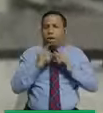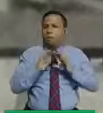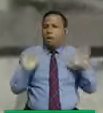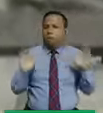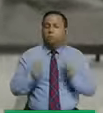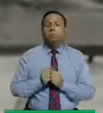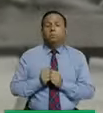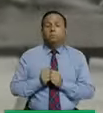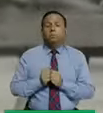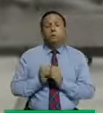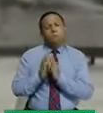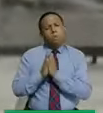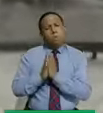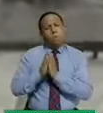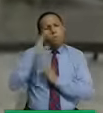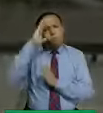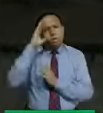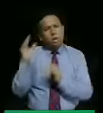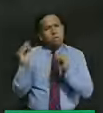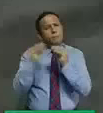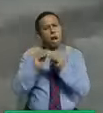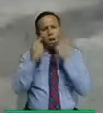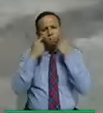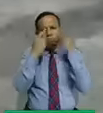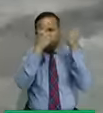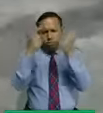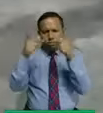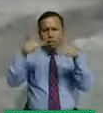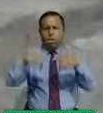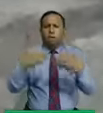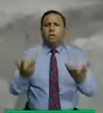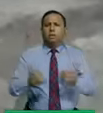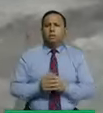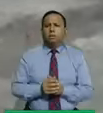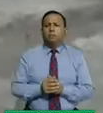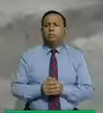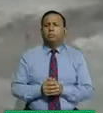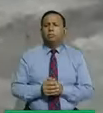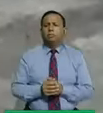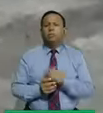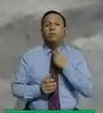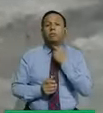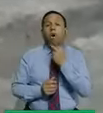Piden mayor patrullaje policial y resguardo a los locales.